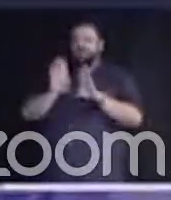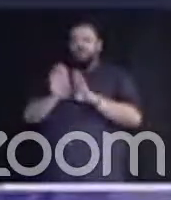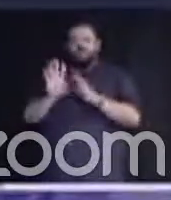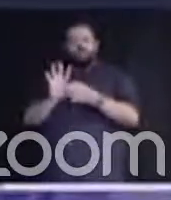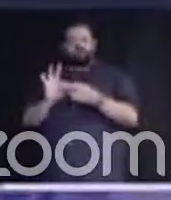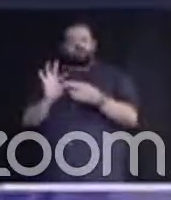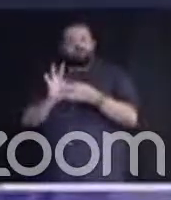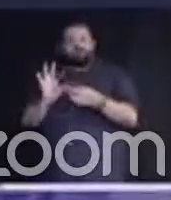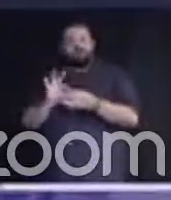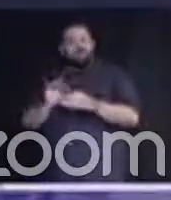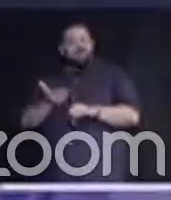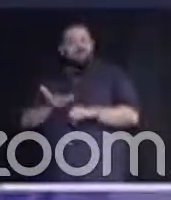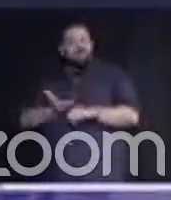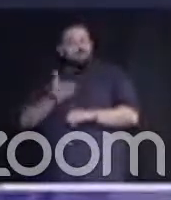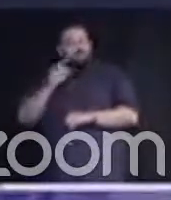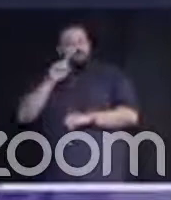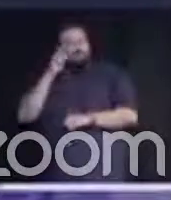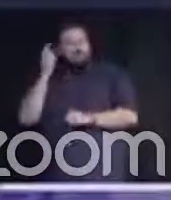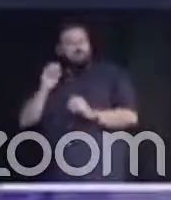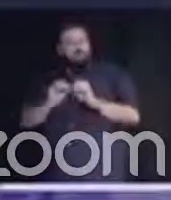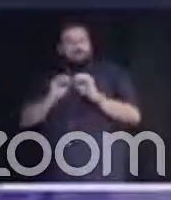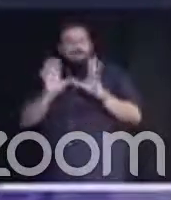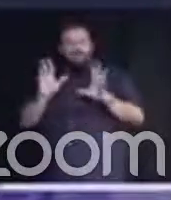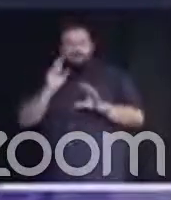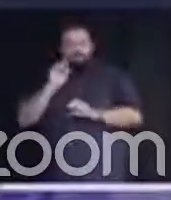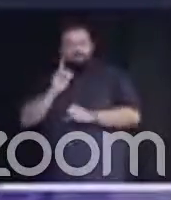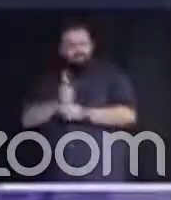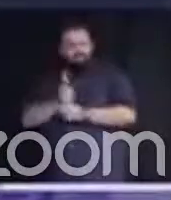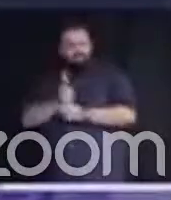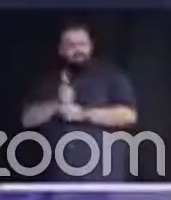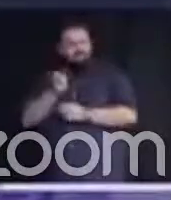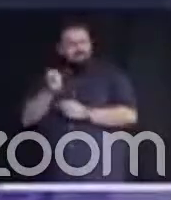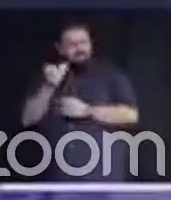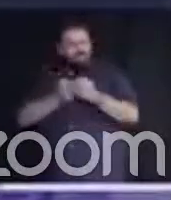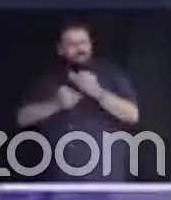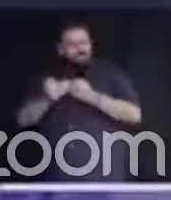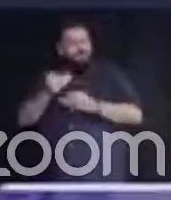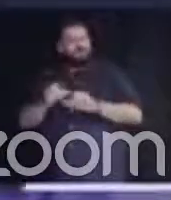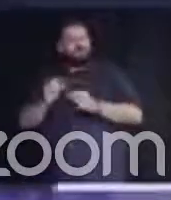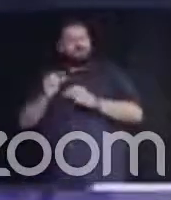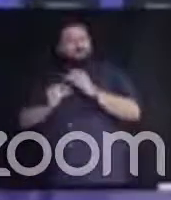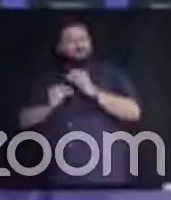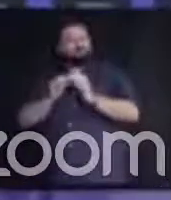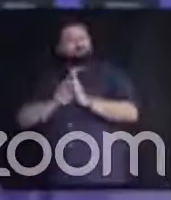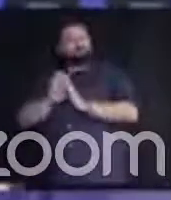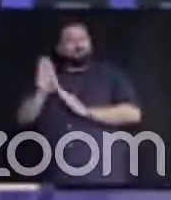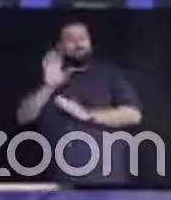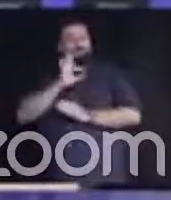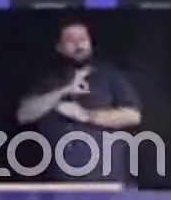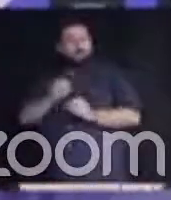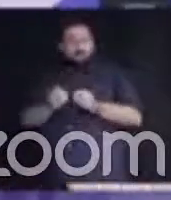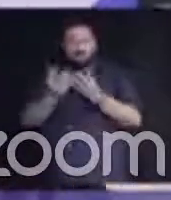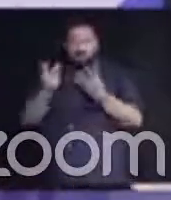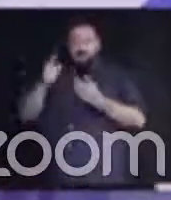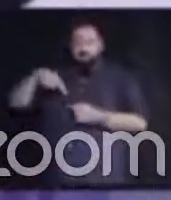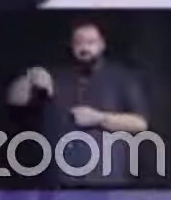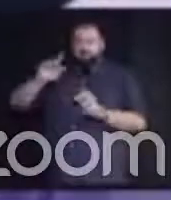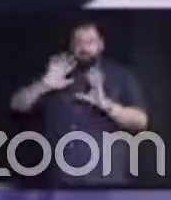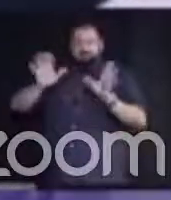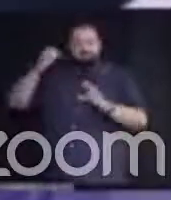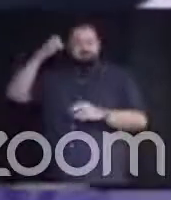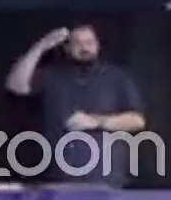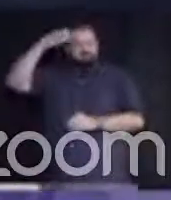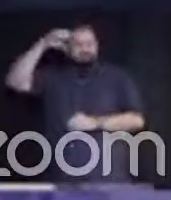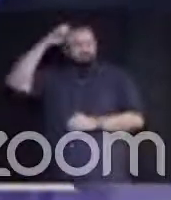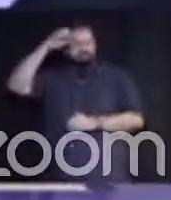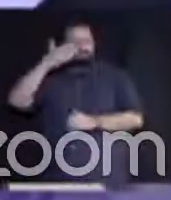y te das cuenta que cuando uno va creciendo en OmniLife, no se trata de irse volviendo experto, por supuesto que son expertos, pero se trata